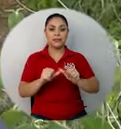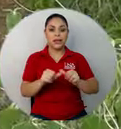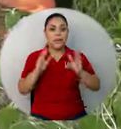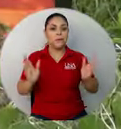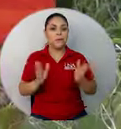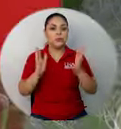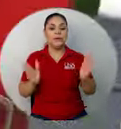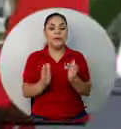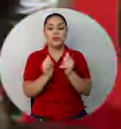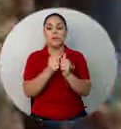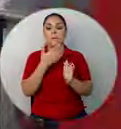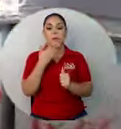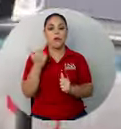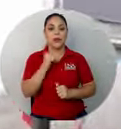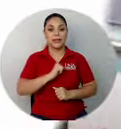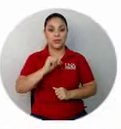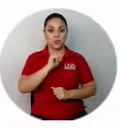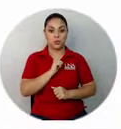actitud.